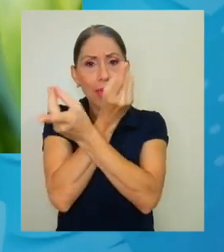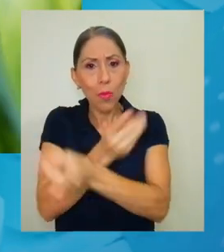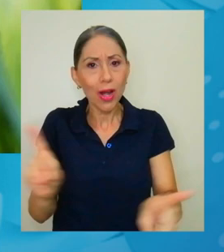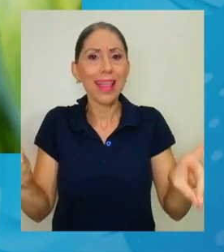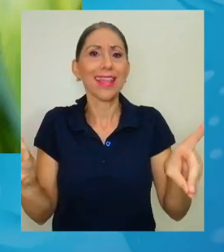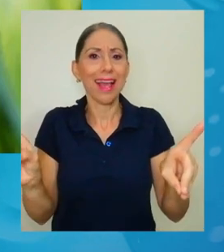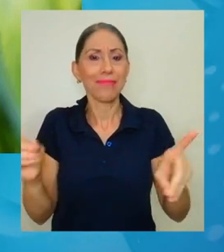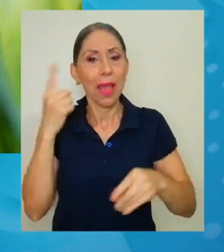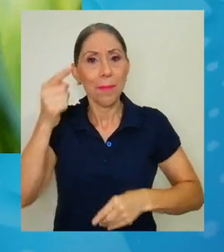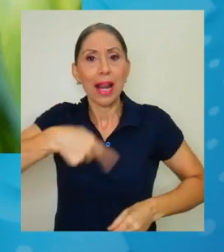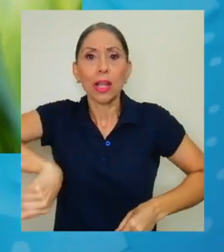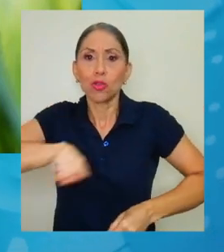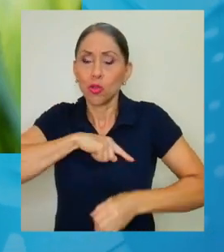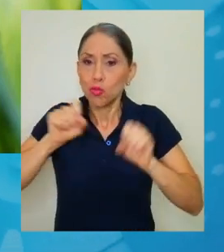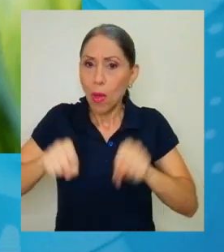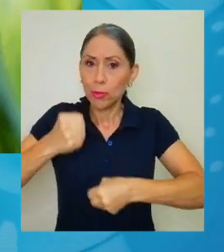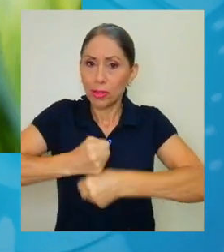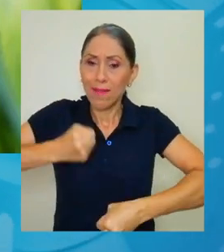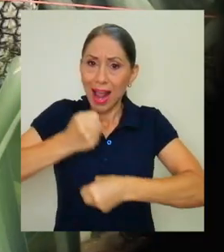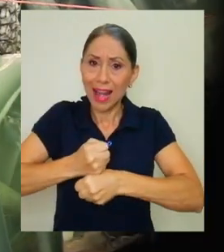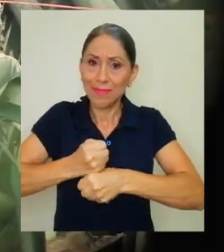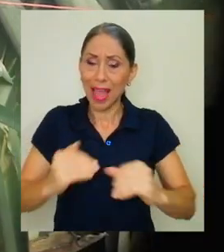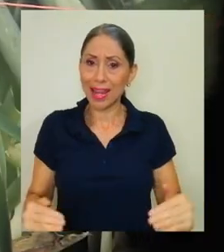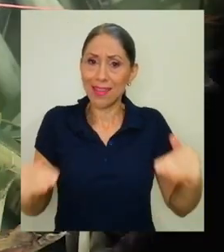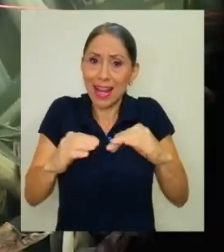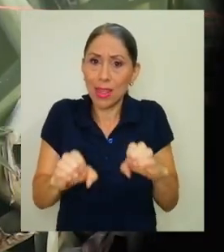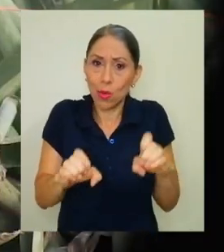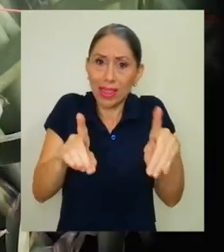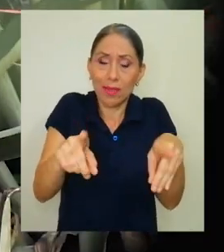¿verdad?, para nuestros efectos académicos